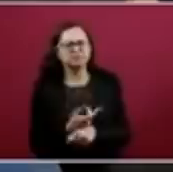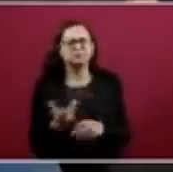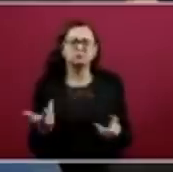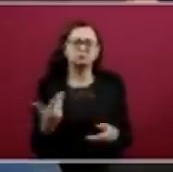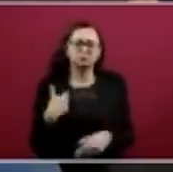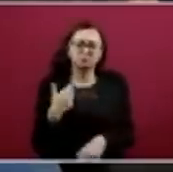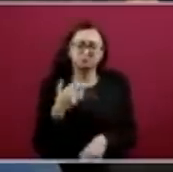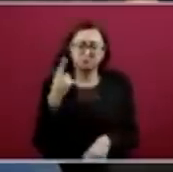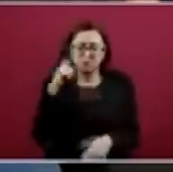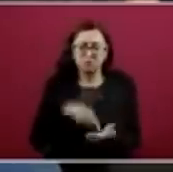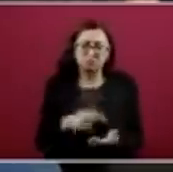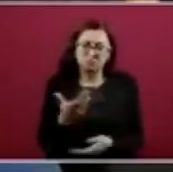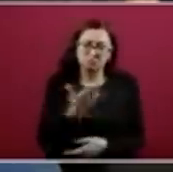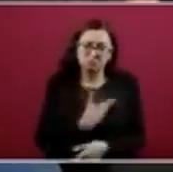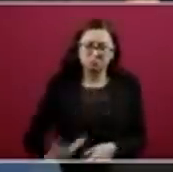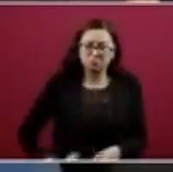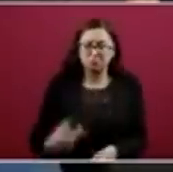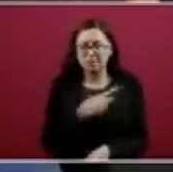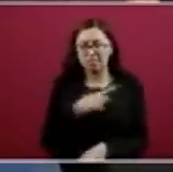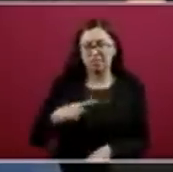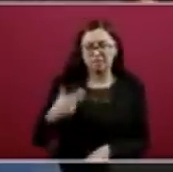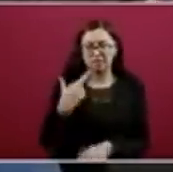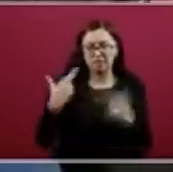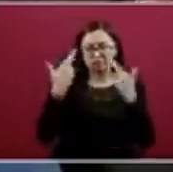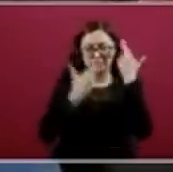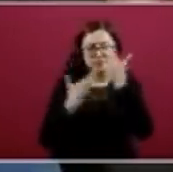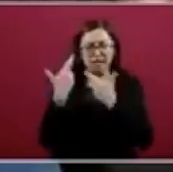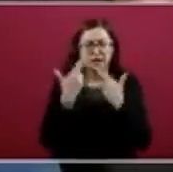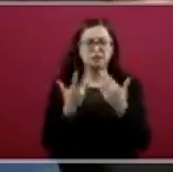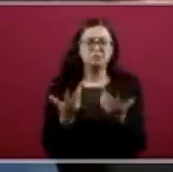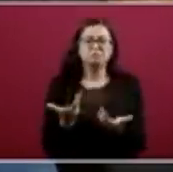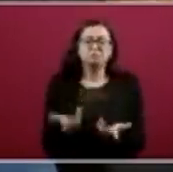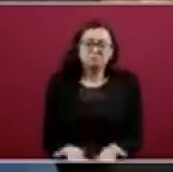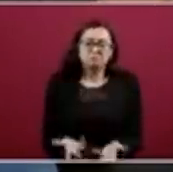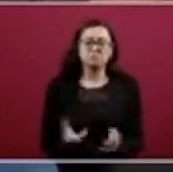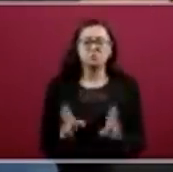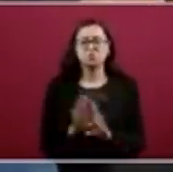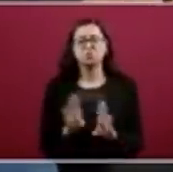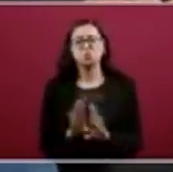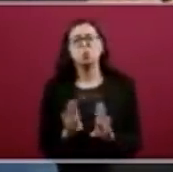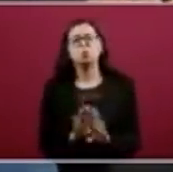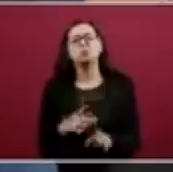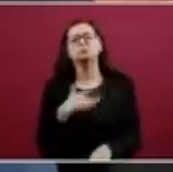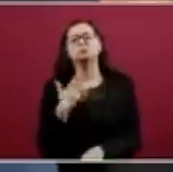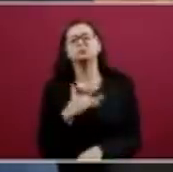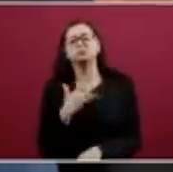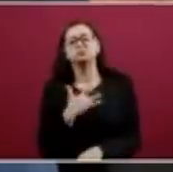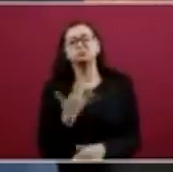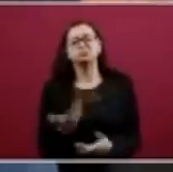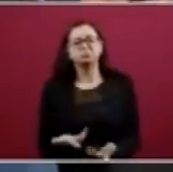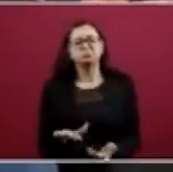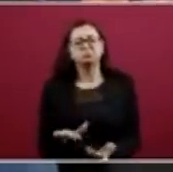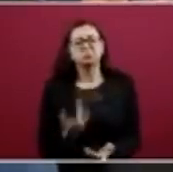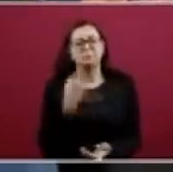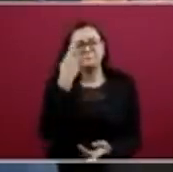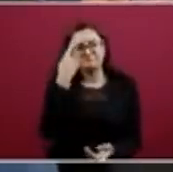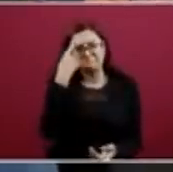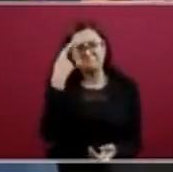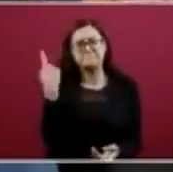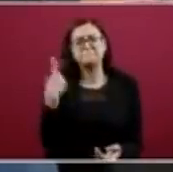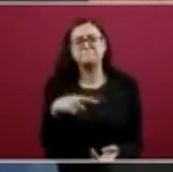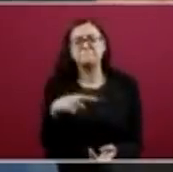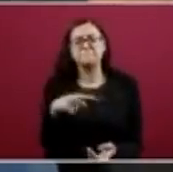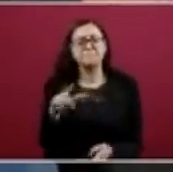revisaran, señor presidente, y ver cómo se está manejando, cómo se rige esto para que no sean las